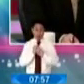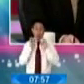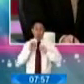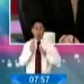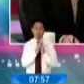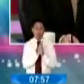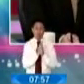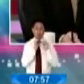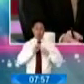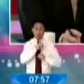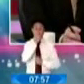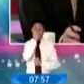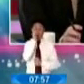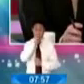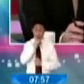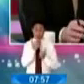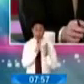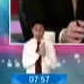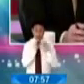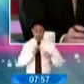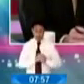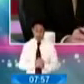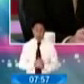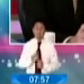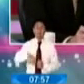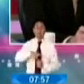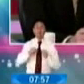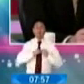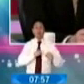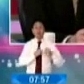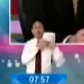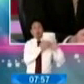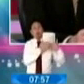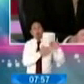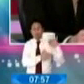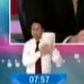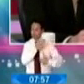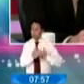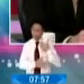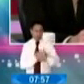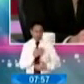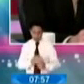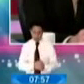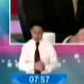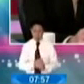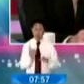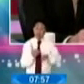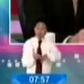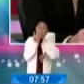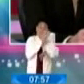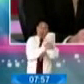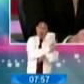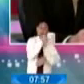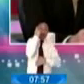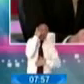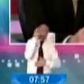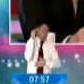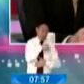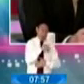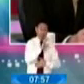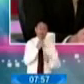la orden de difusión roja, etcétera, tiene trámites un poco más largos. Por eso, en un primer momento, lo que nosotros presumíamos era